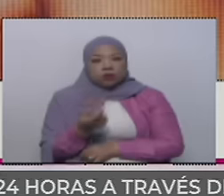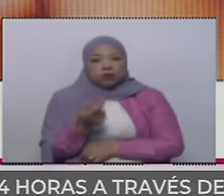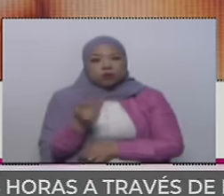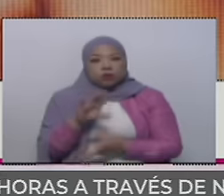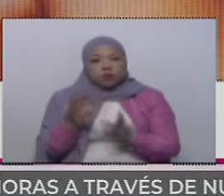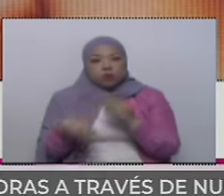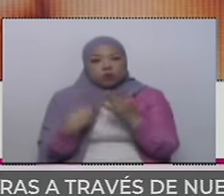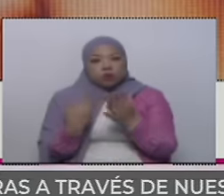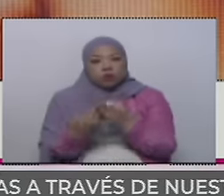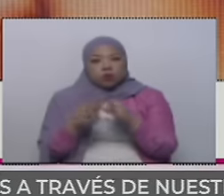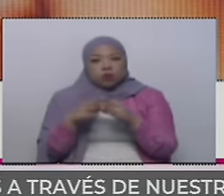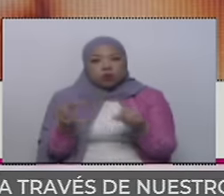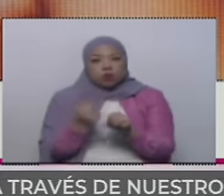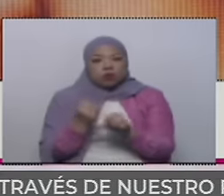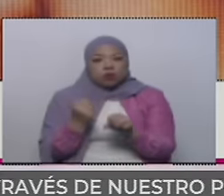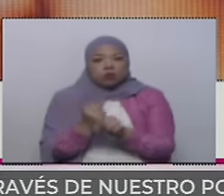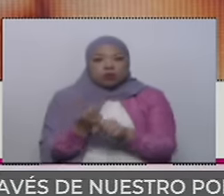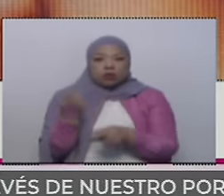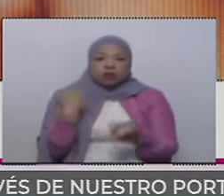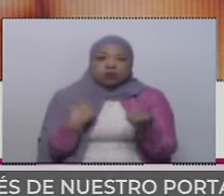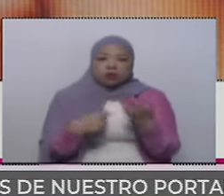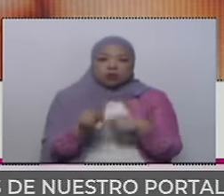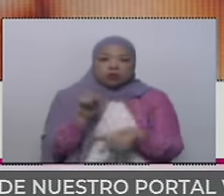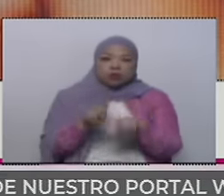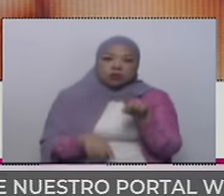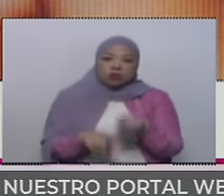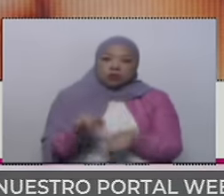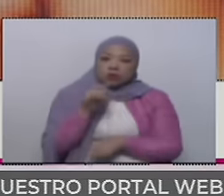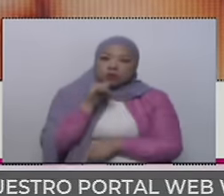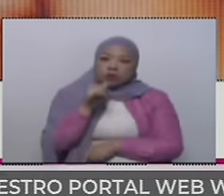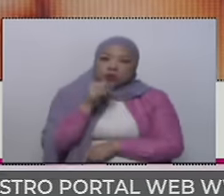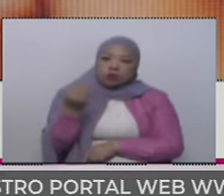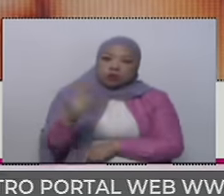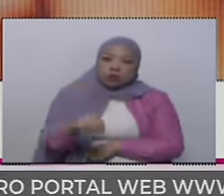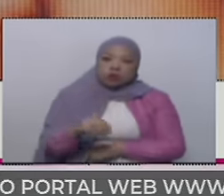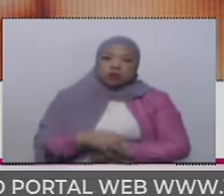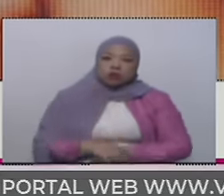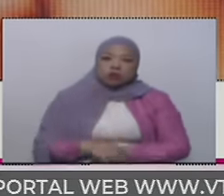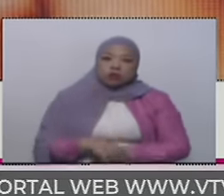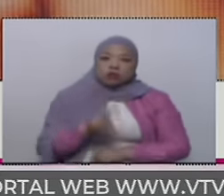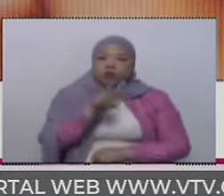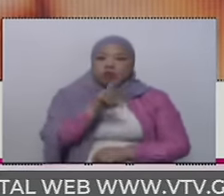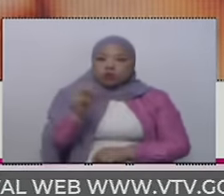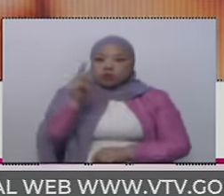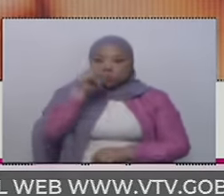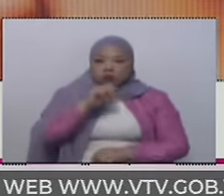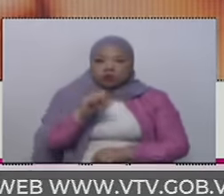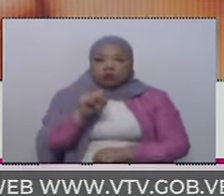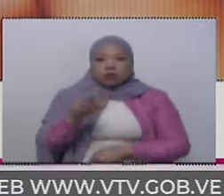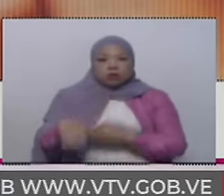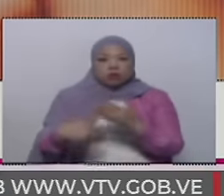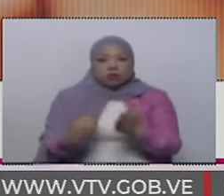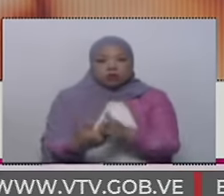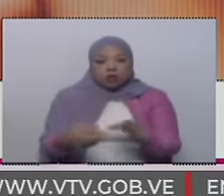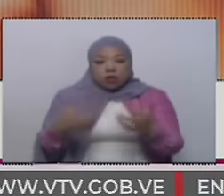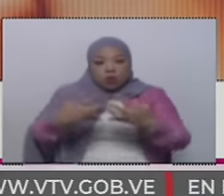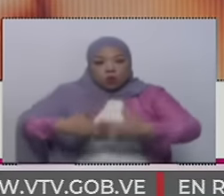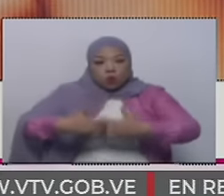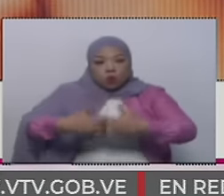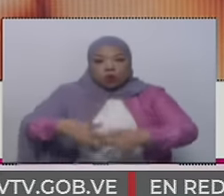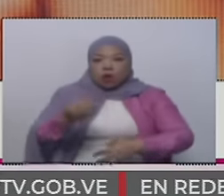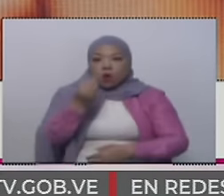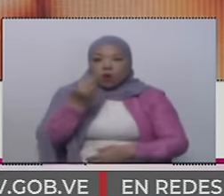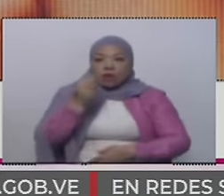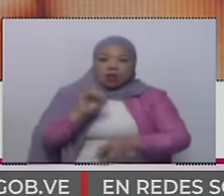convirtió todo en mercancía. Y hace unos 100 años fueron creando la industria de